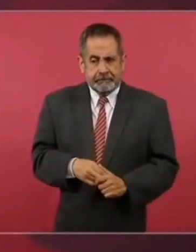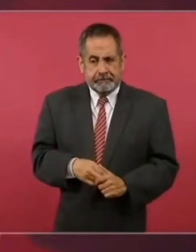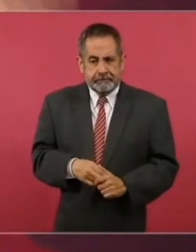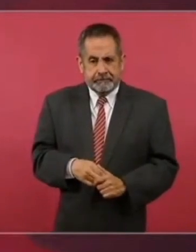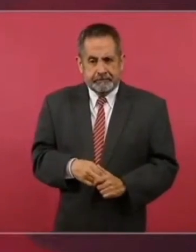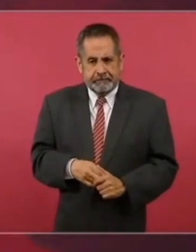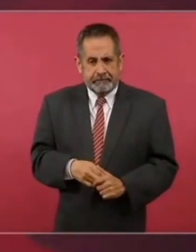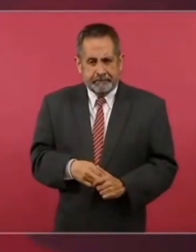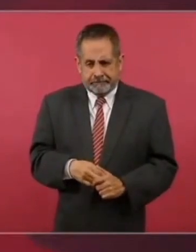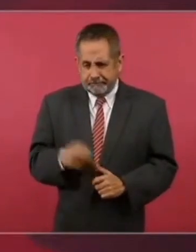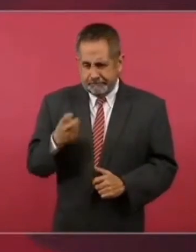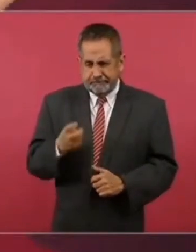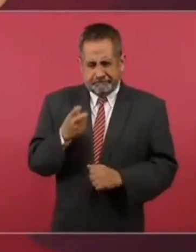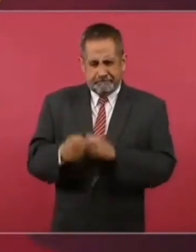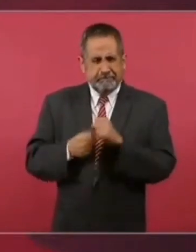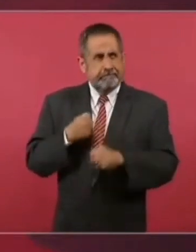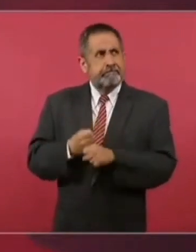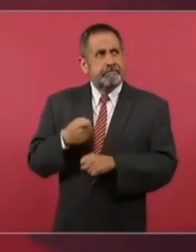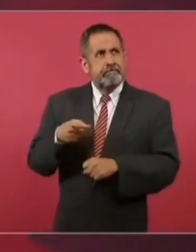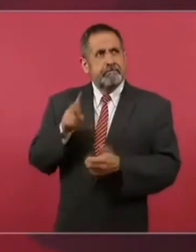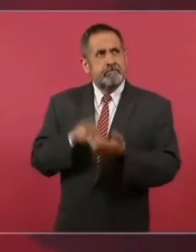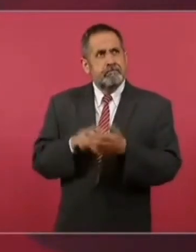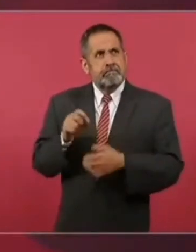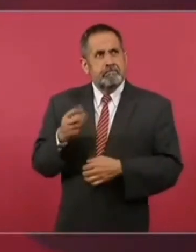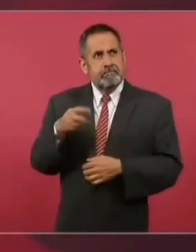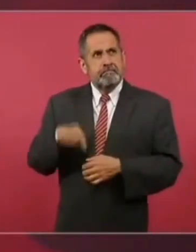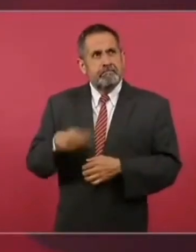en este año nada más